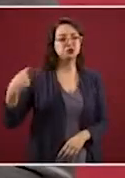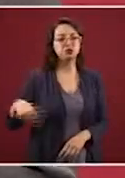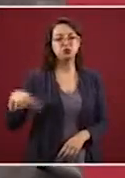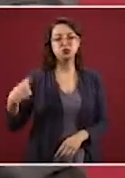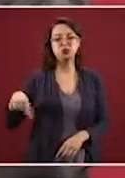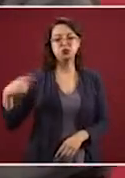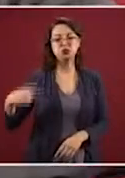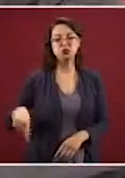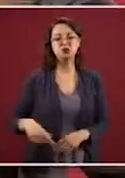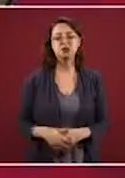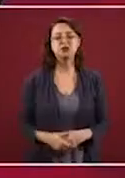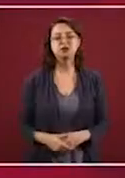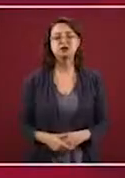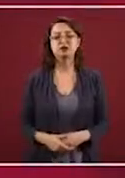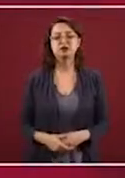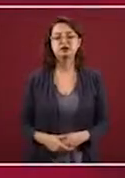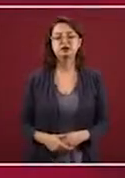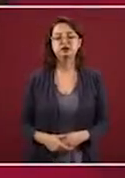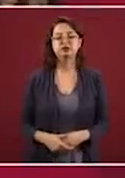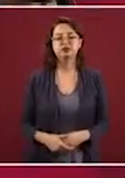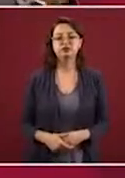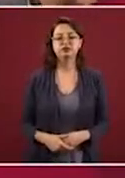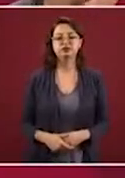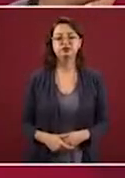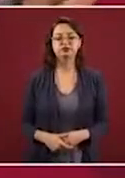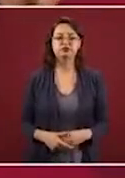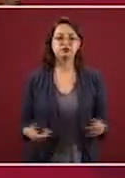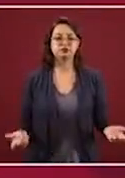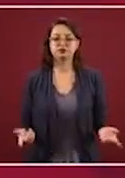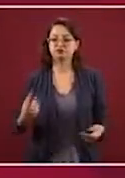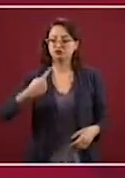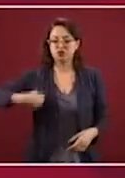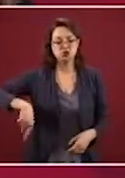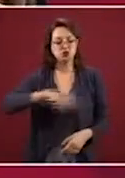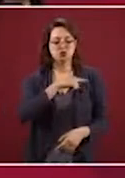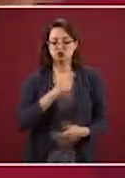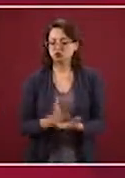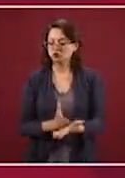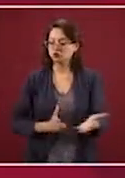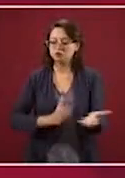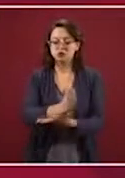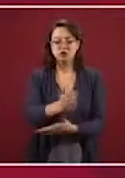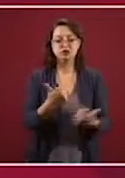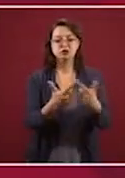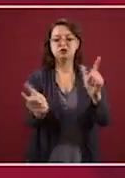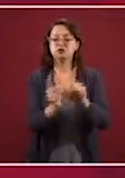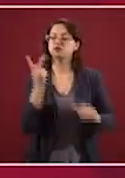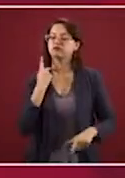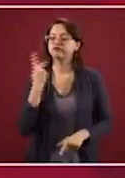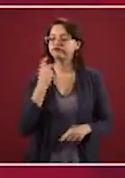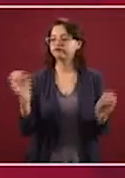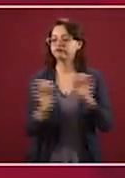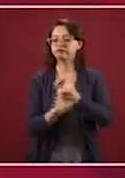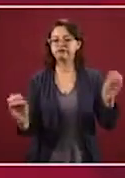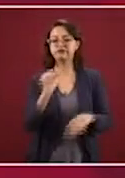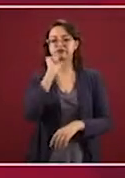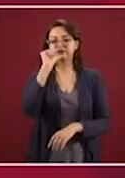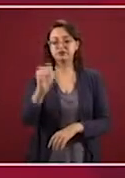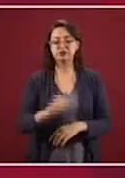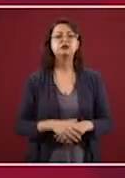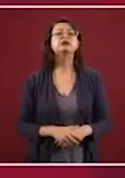Entonces, nada que ver con los partidos. Yo fui